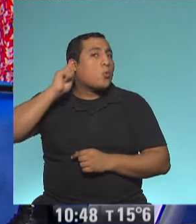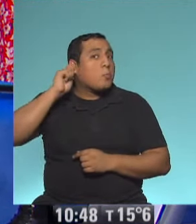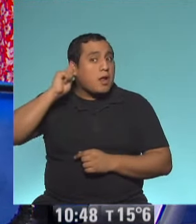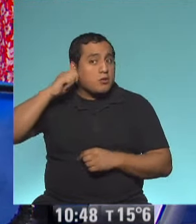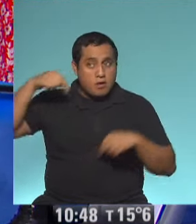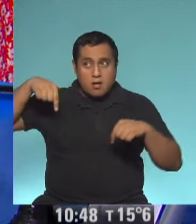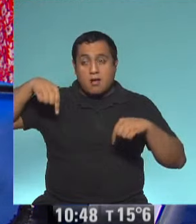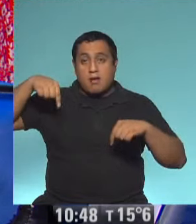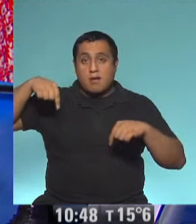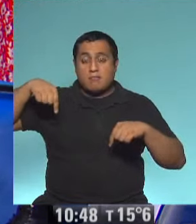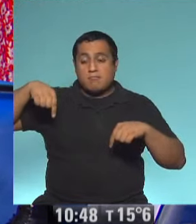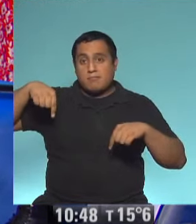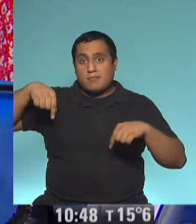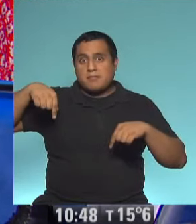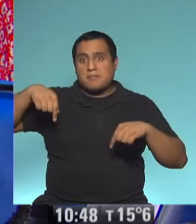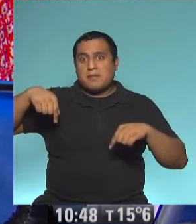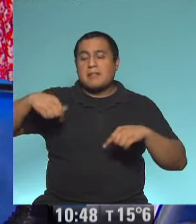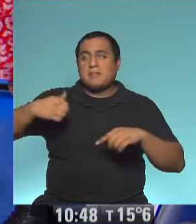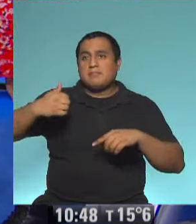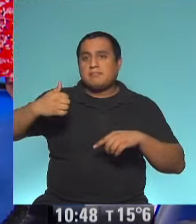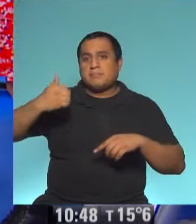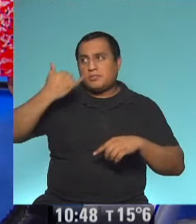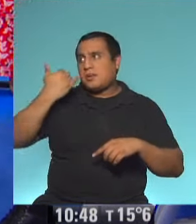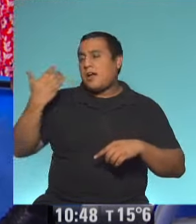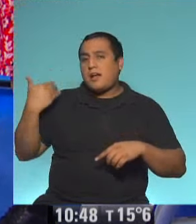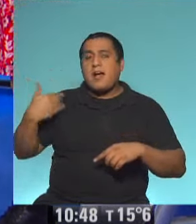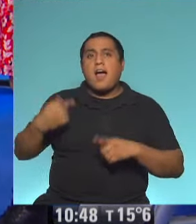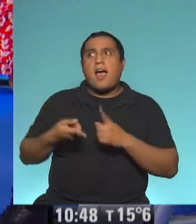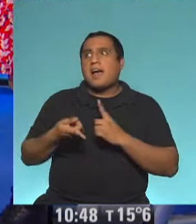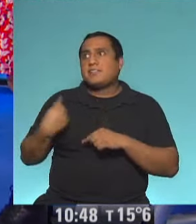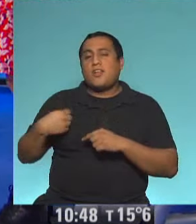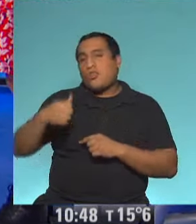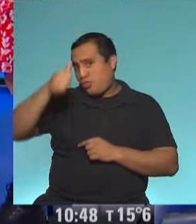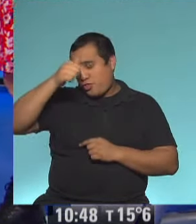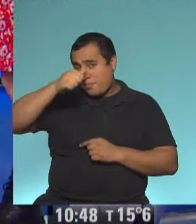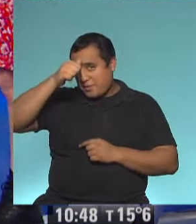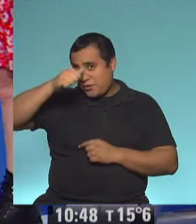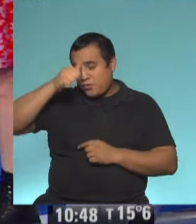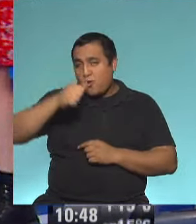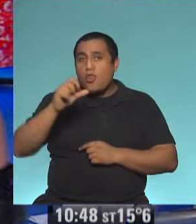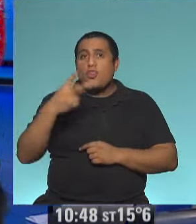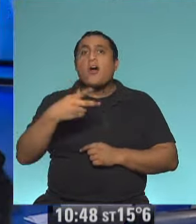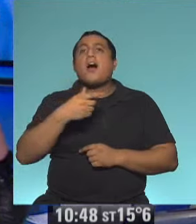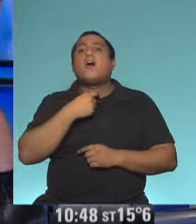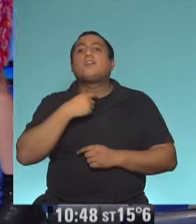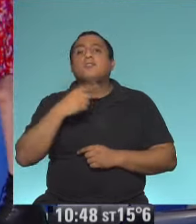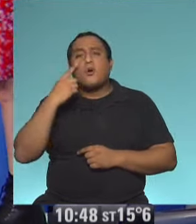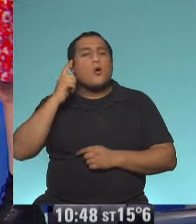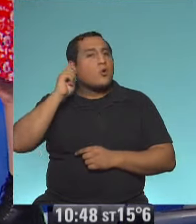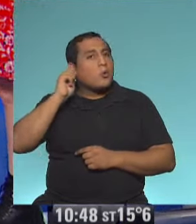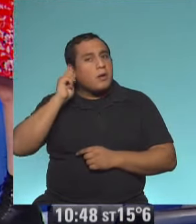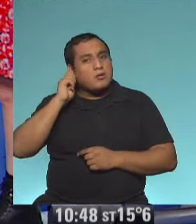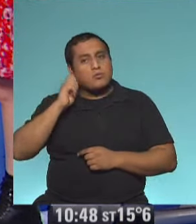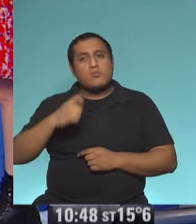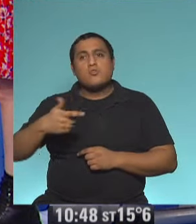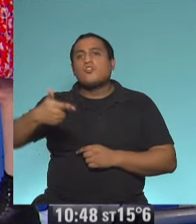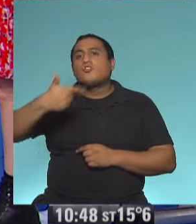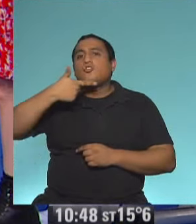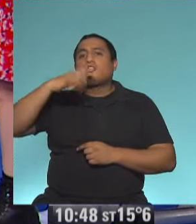acá? En agosto. Tuvimos. Ya pasó. Ayer, domingo, 2. El 2 de agosto, ahí, cumpleaños de Sopa.